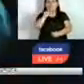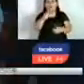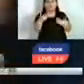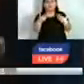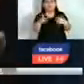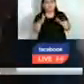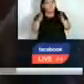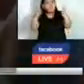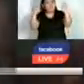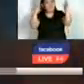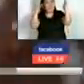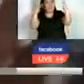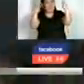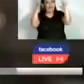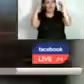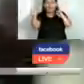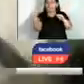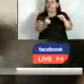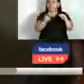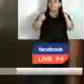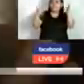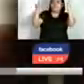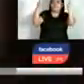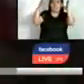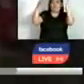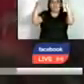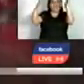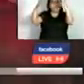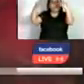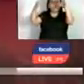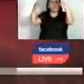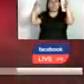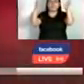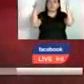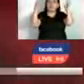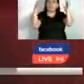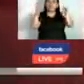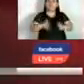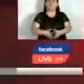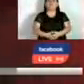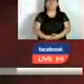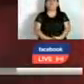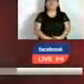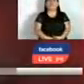era ovacionado por todos los simpatizantes del partido.